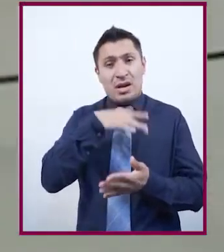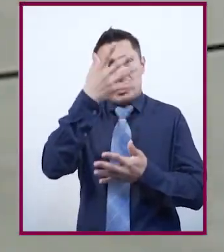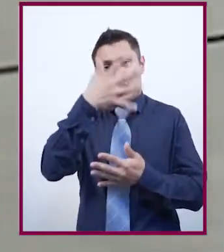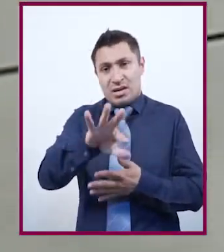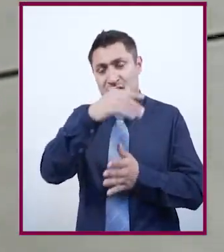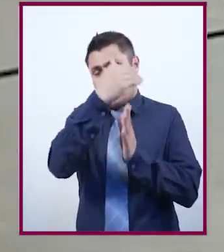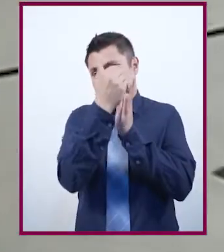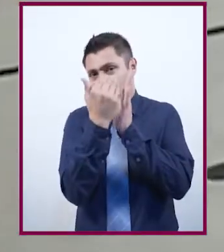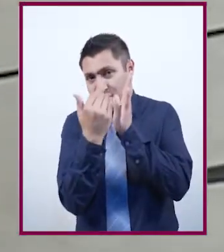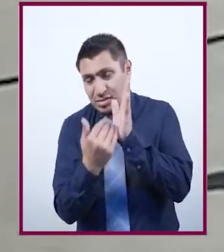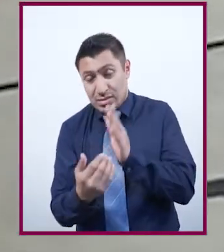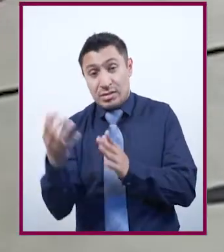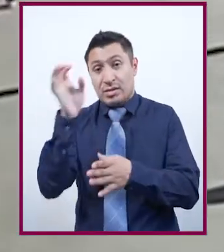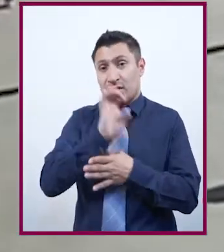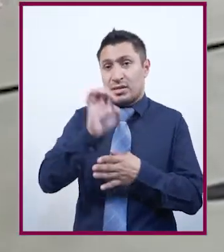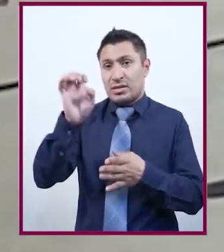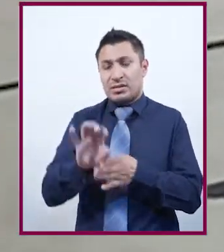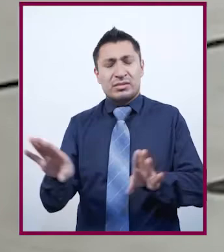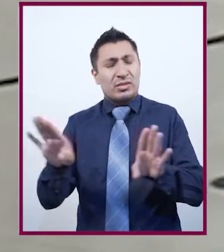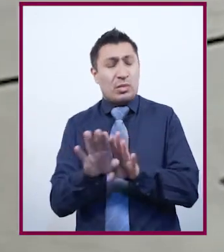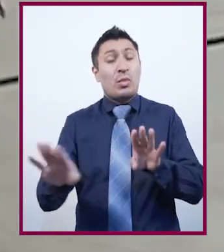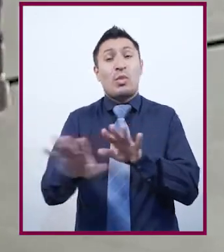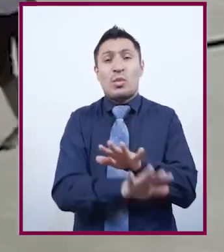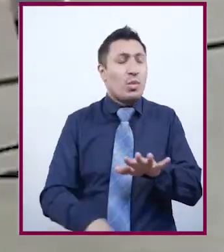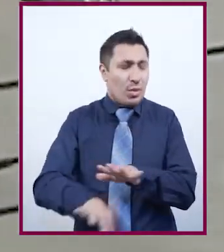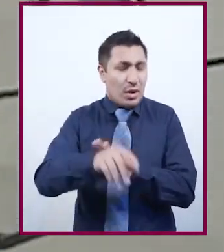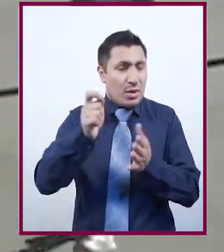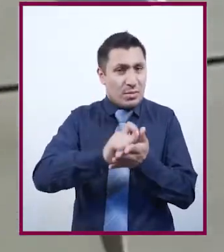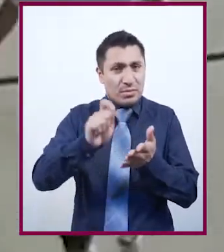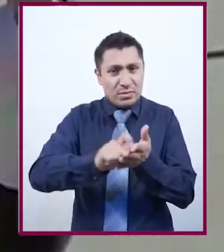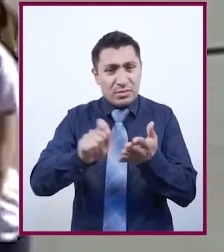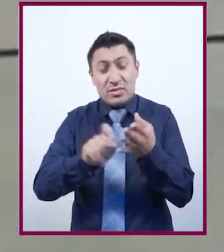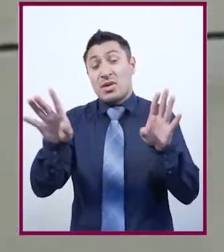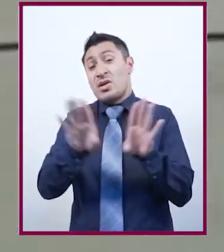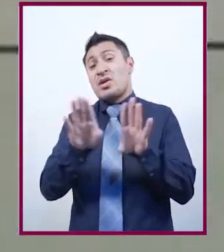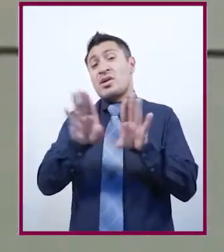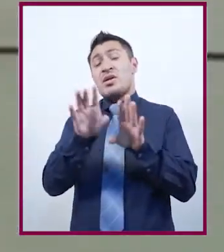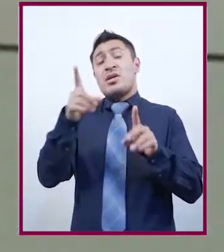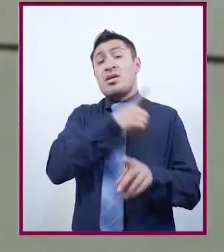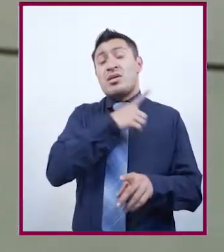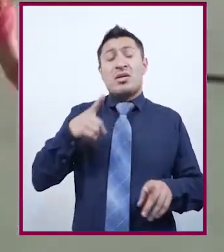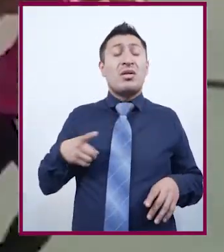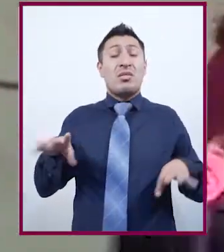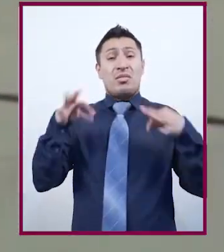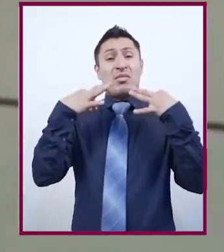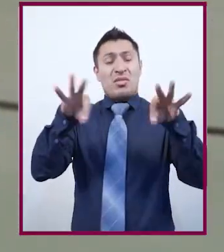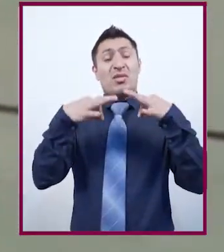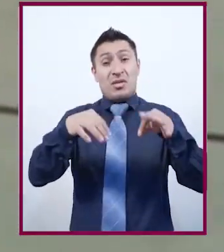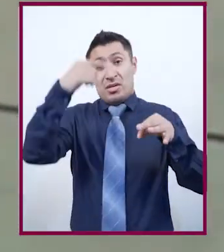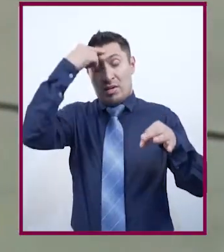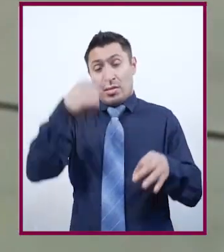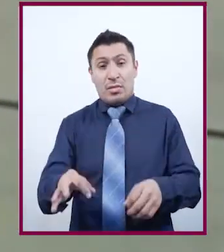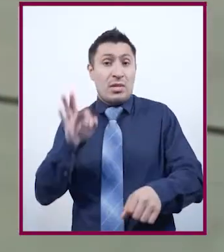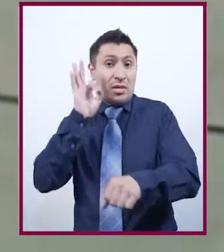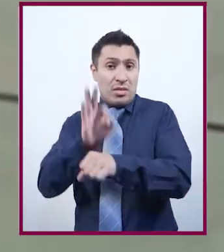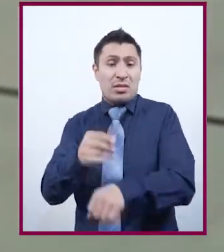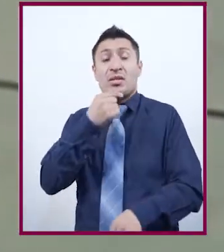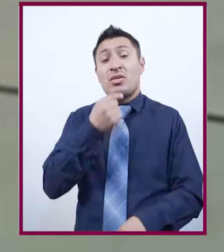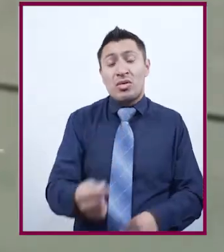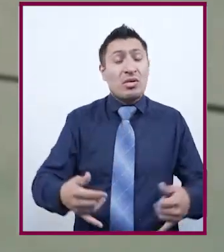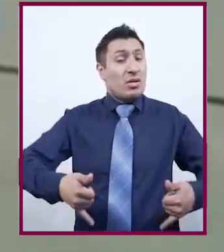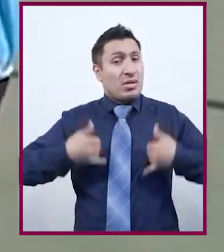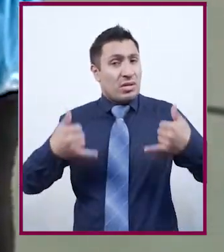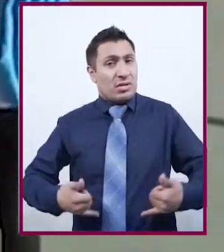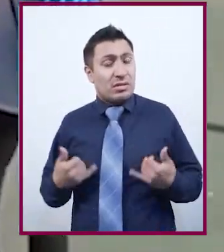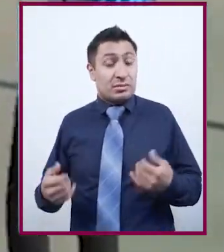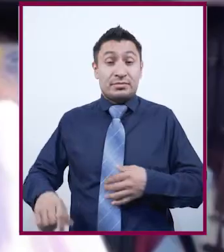generar una base, ¿no?, de cómo tiene que ser el tratamiento hacia niños, niñas y adolescentes. Posterior